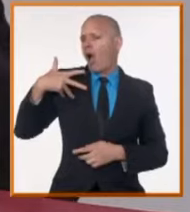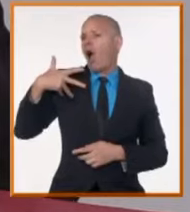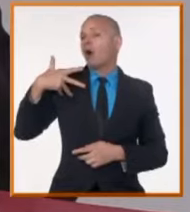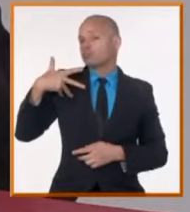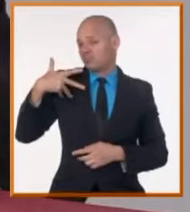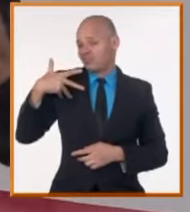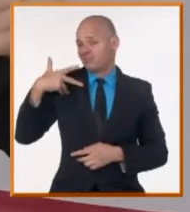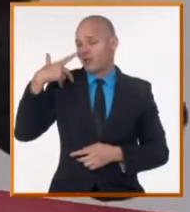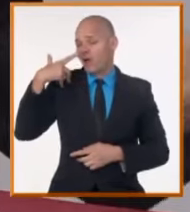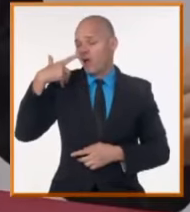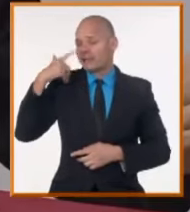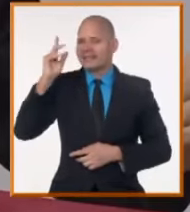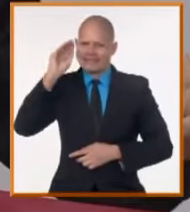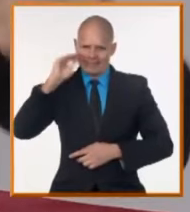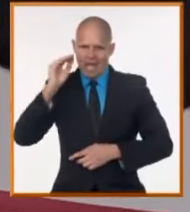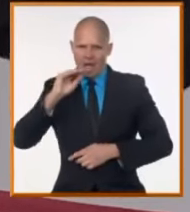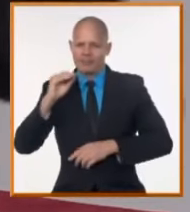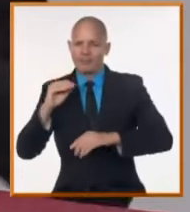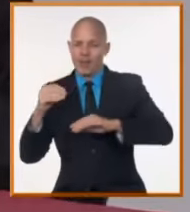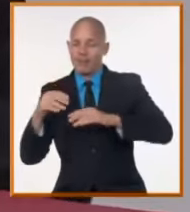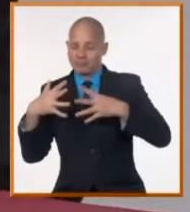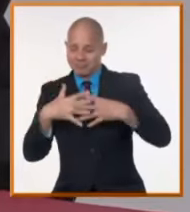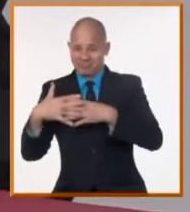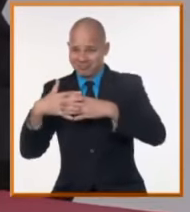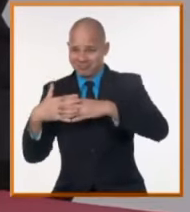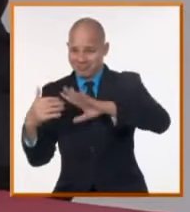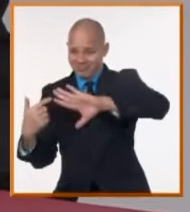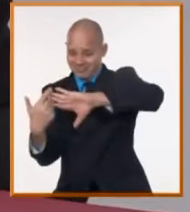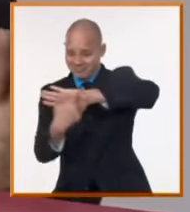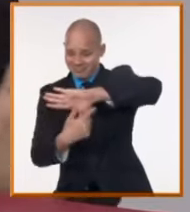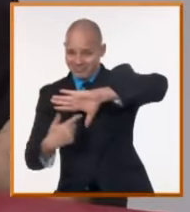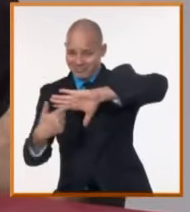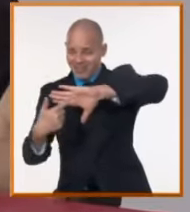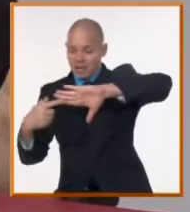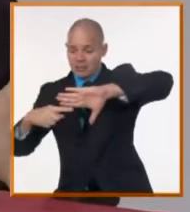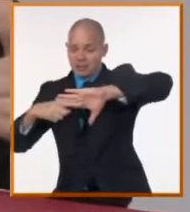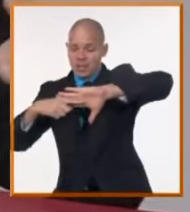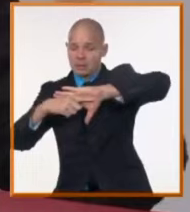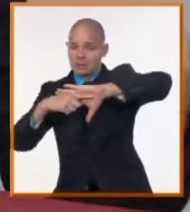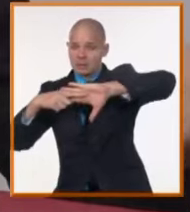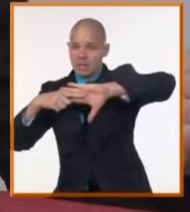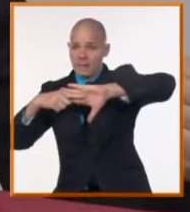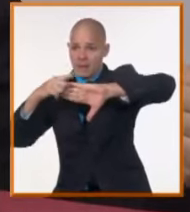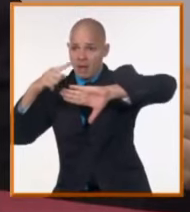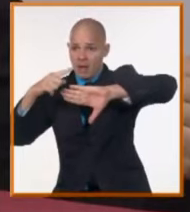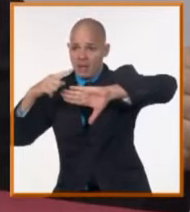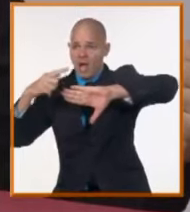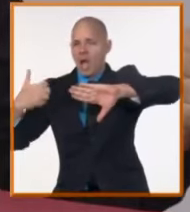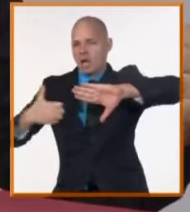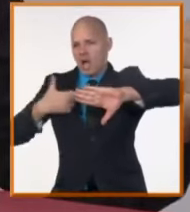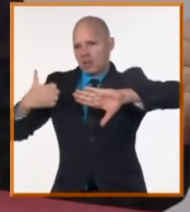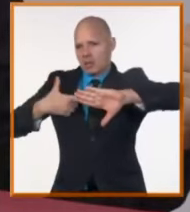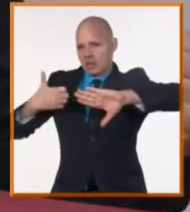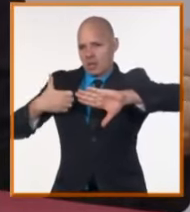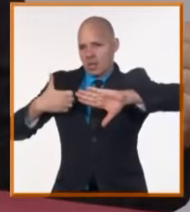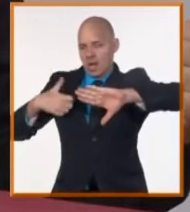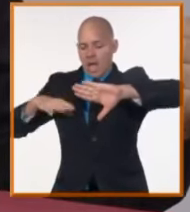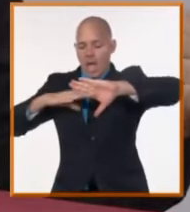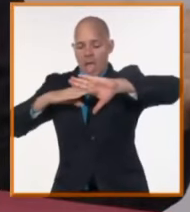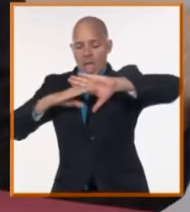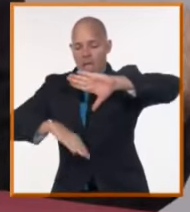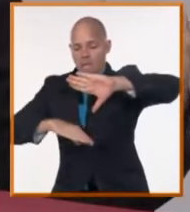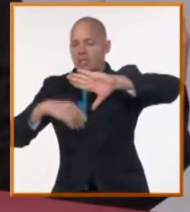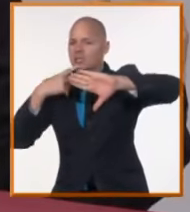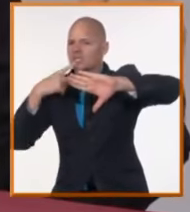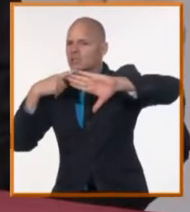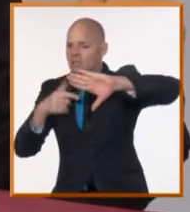norte Canadá, como frontera oeste el Océano Pacífico, como frontera sur México,